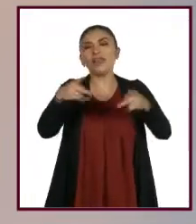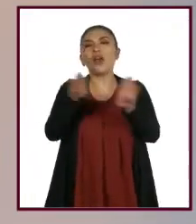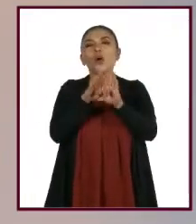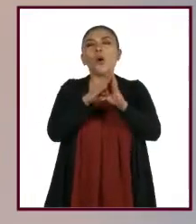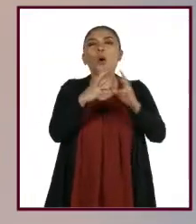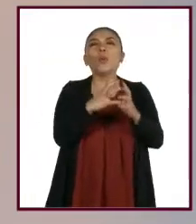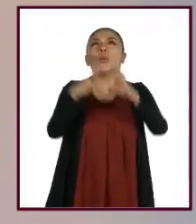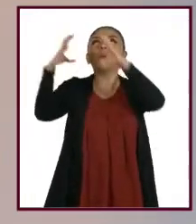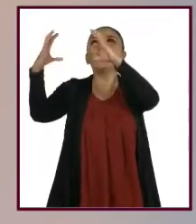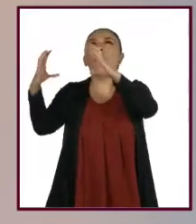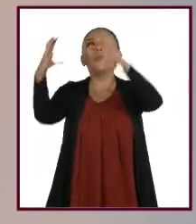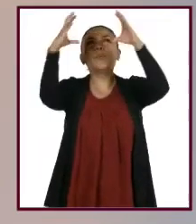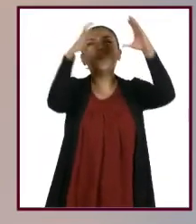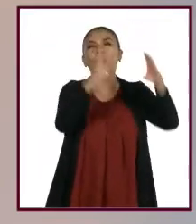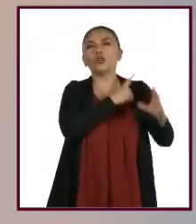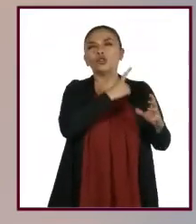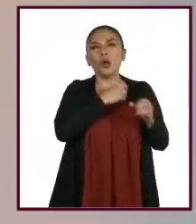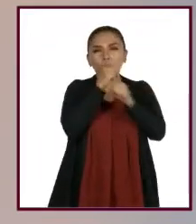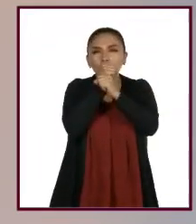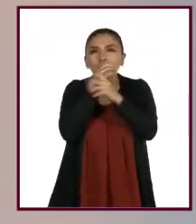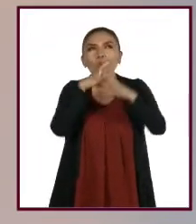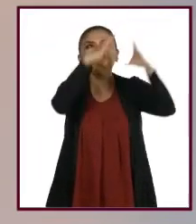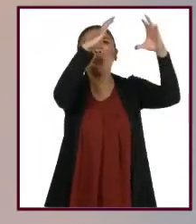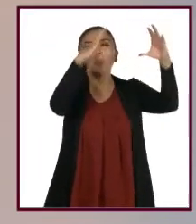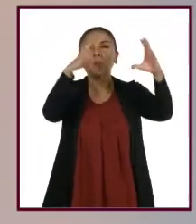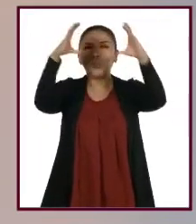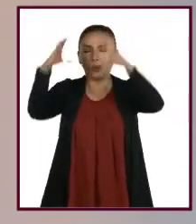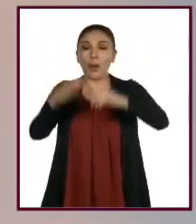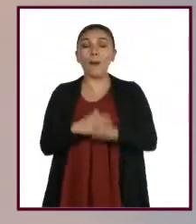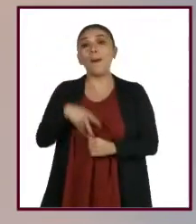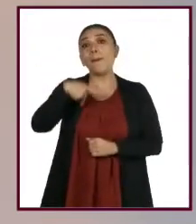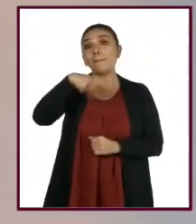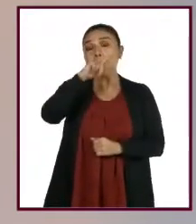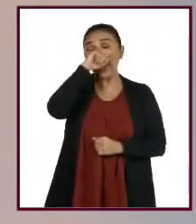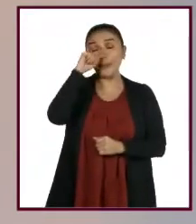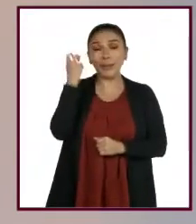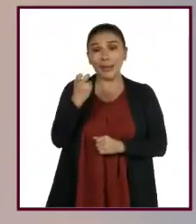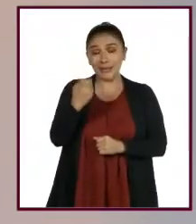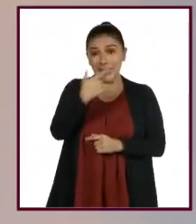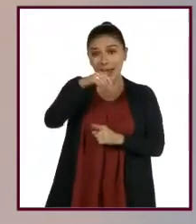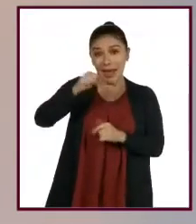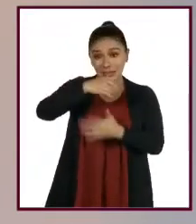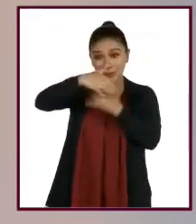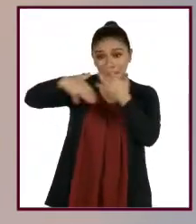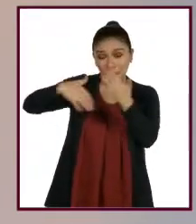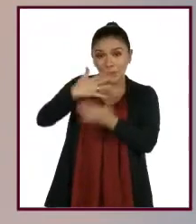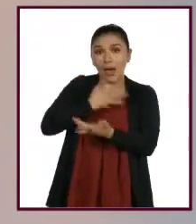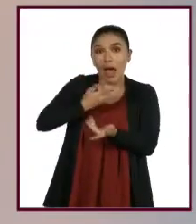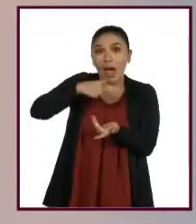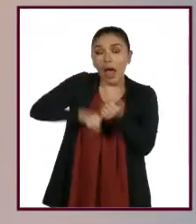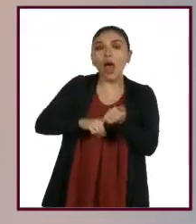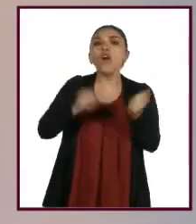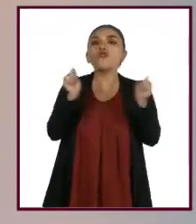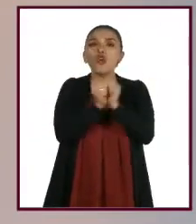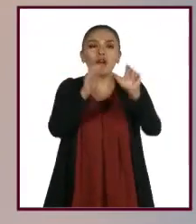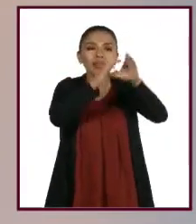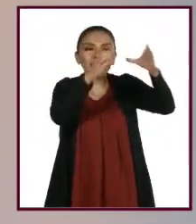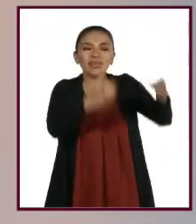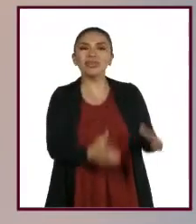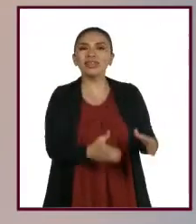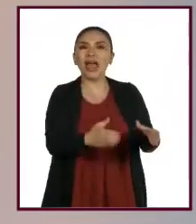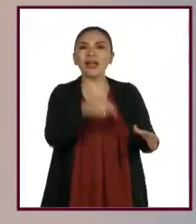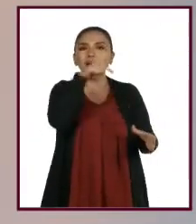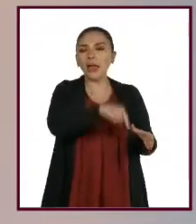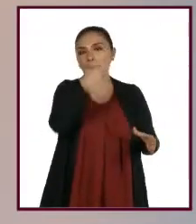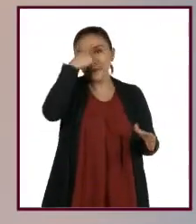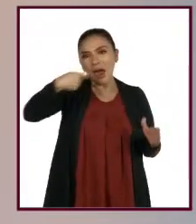flotación, por así decirlo, del globo. Sin embargo, es un gas que se encuentra contenido en algunos tanques que se usa